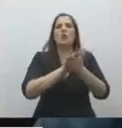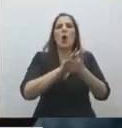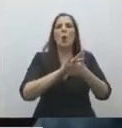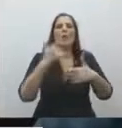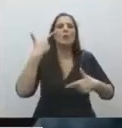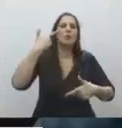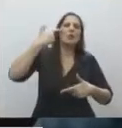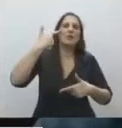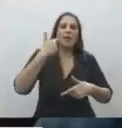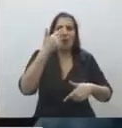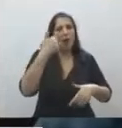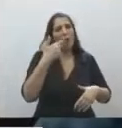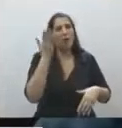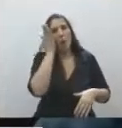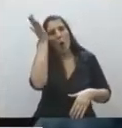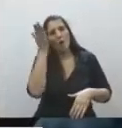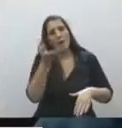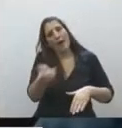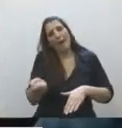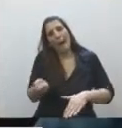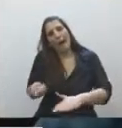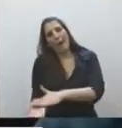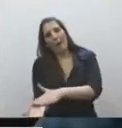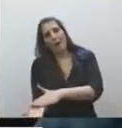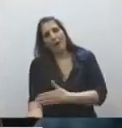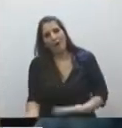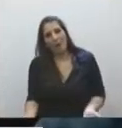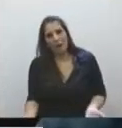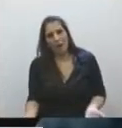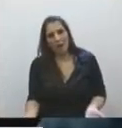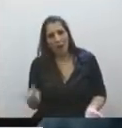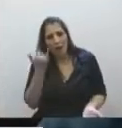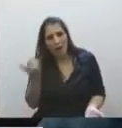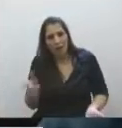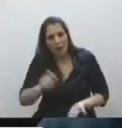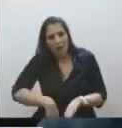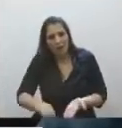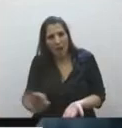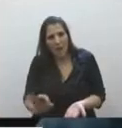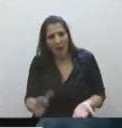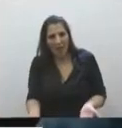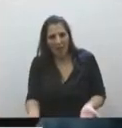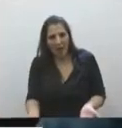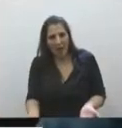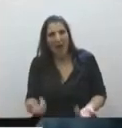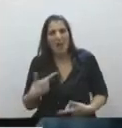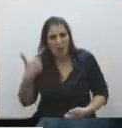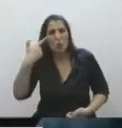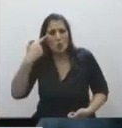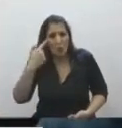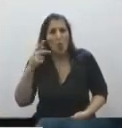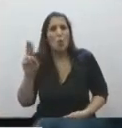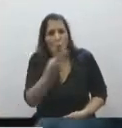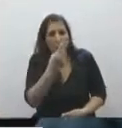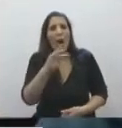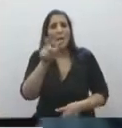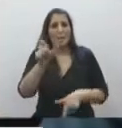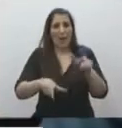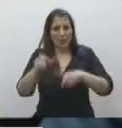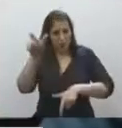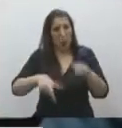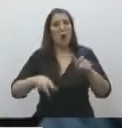al tránsito de la política. ¿Cómo, cuál es el futuro, digamos, ¿no? Renovar como senadora, ¿cuál es la